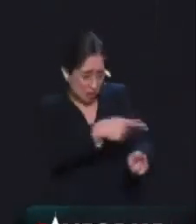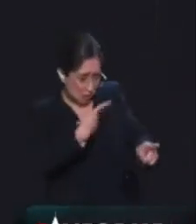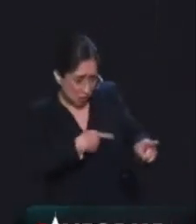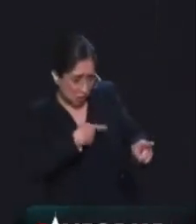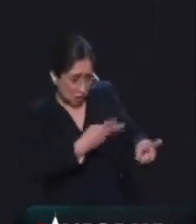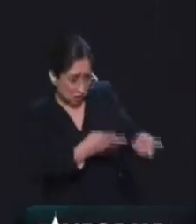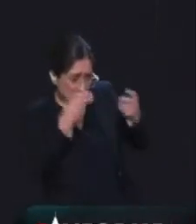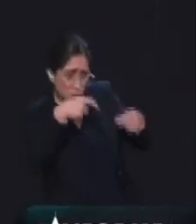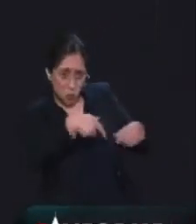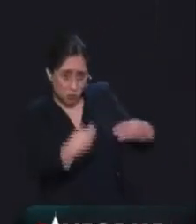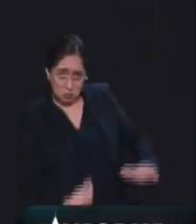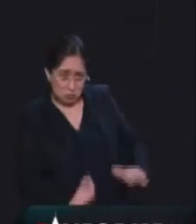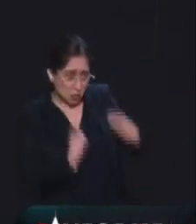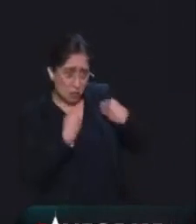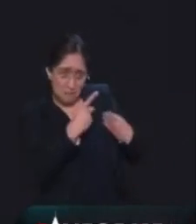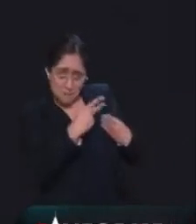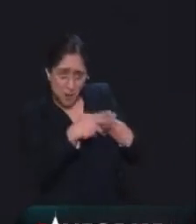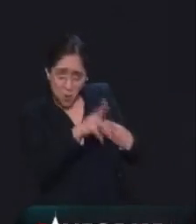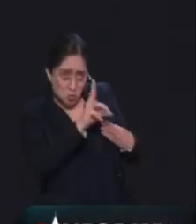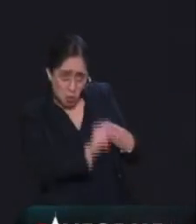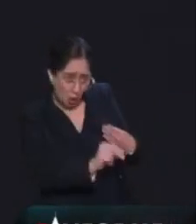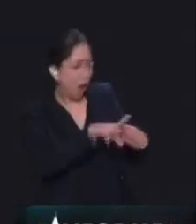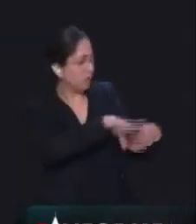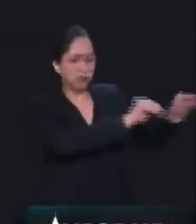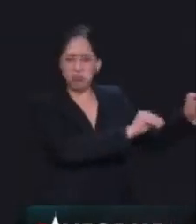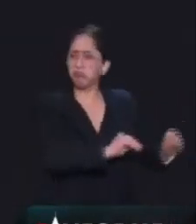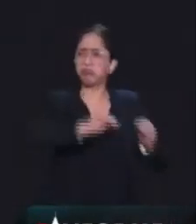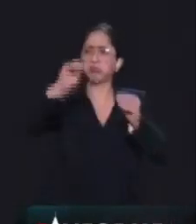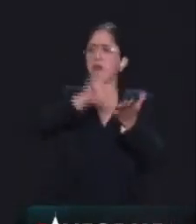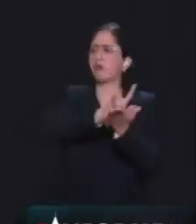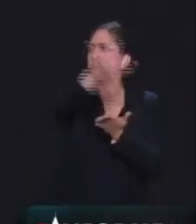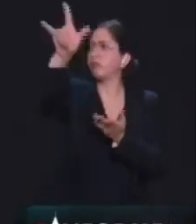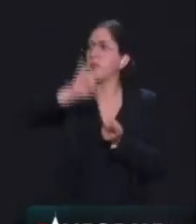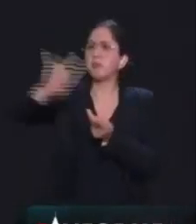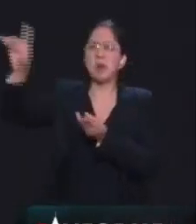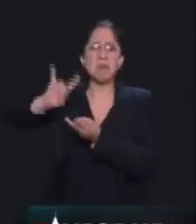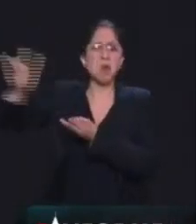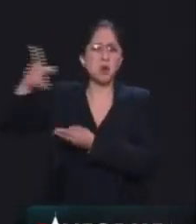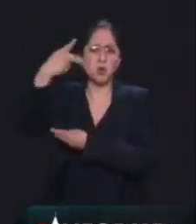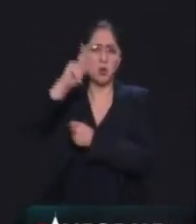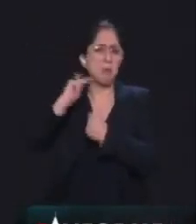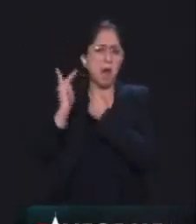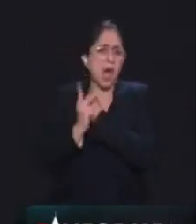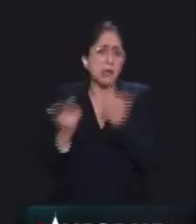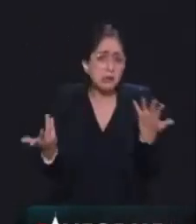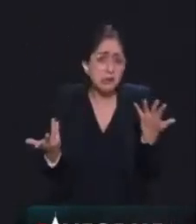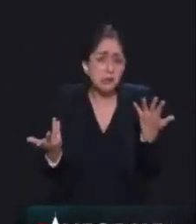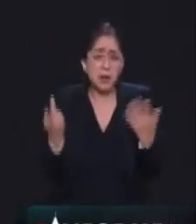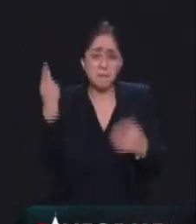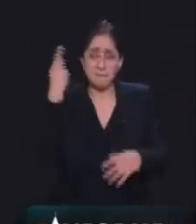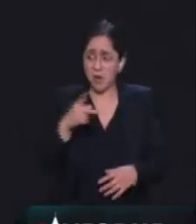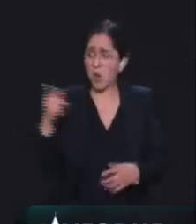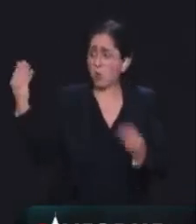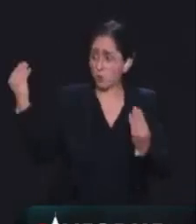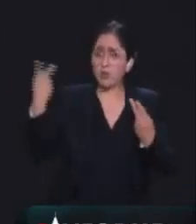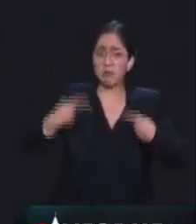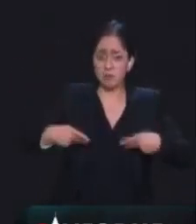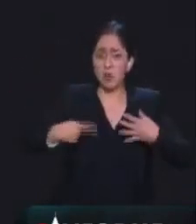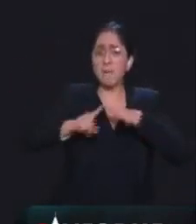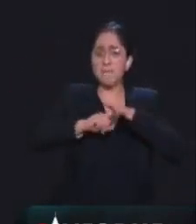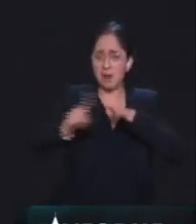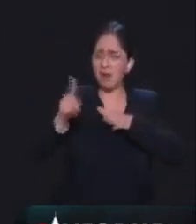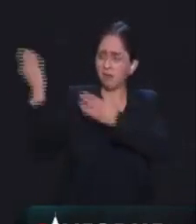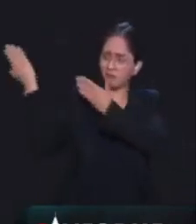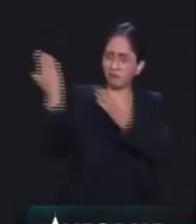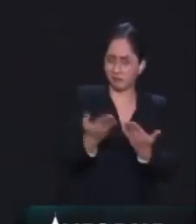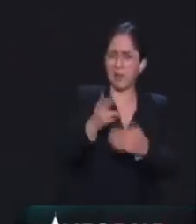origen. Ya sea Venezuela. Bueno, hemos tenido mucha migración de gente de Venezuela muy valiosa, déjame decirte.